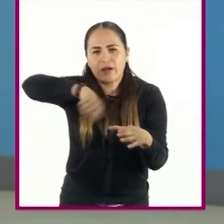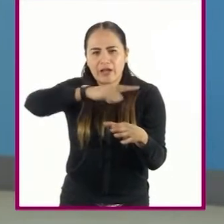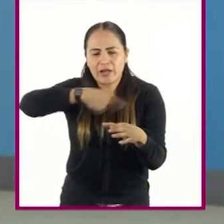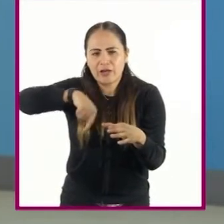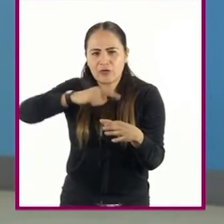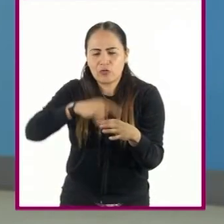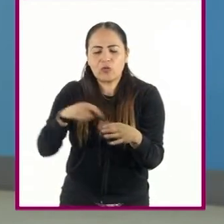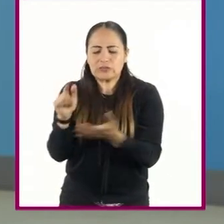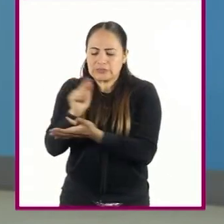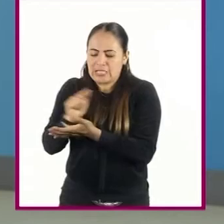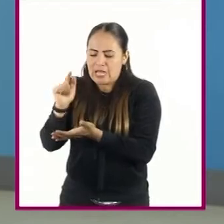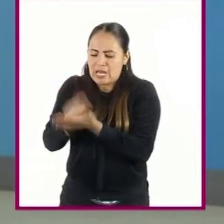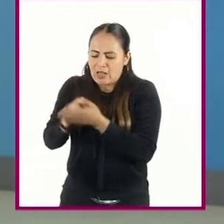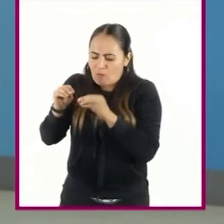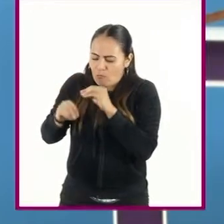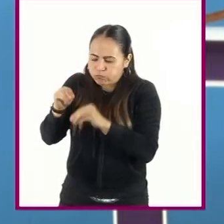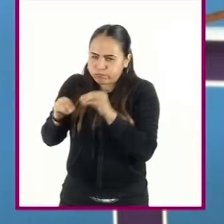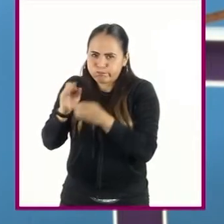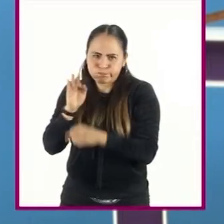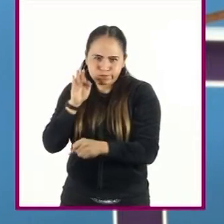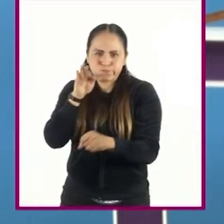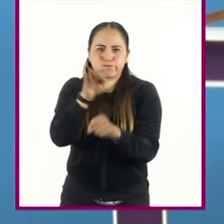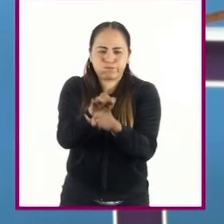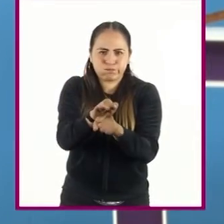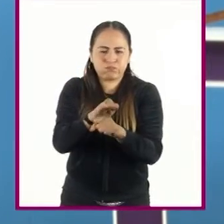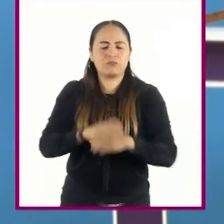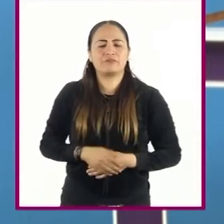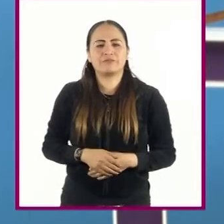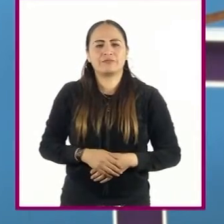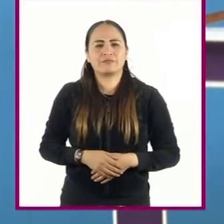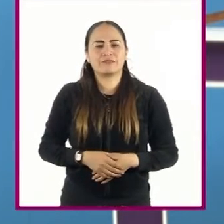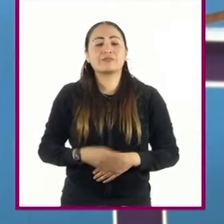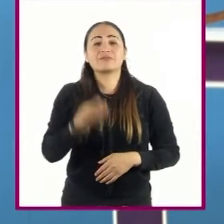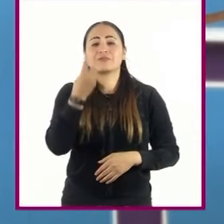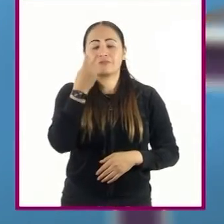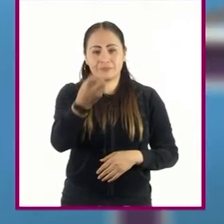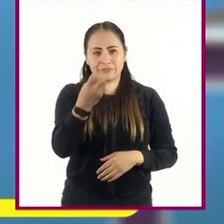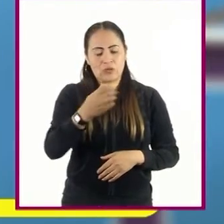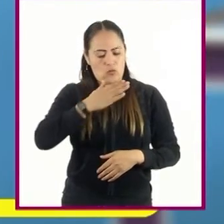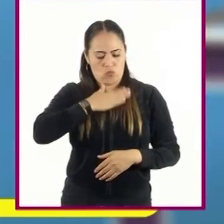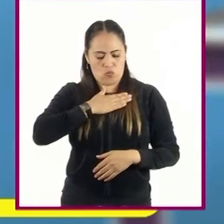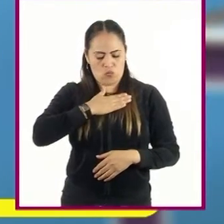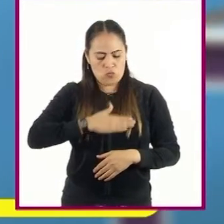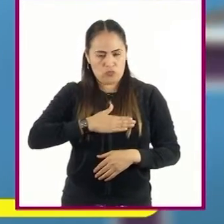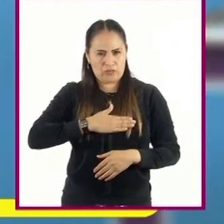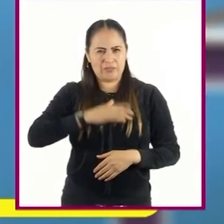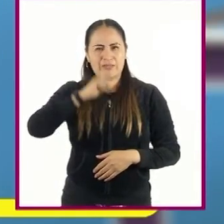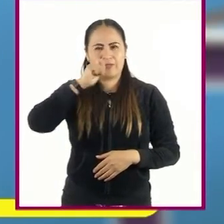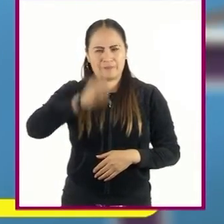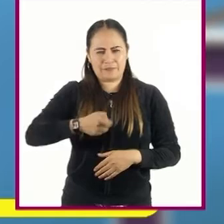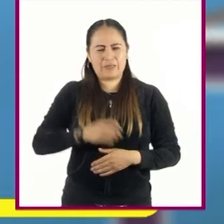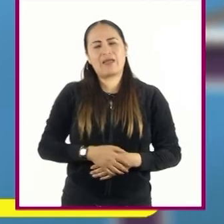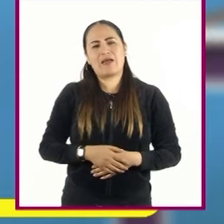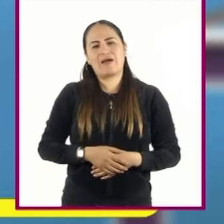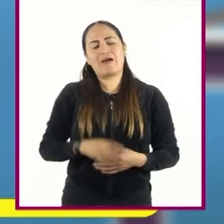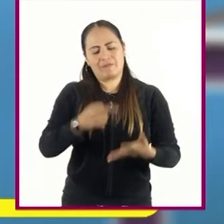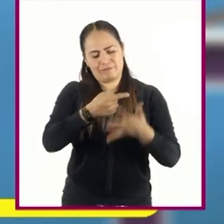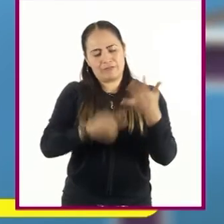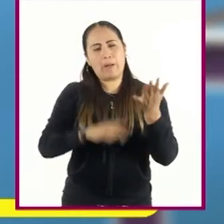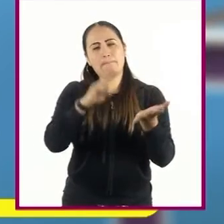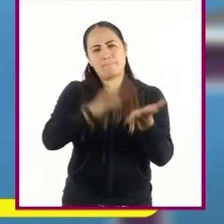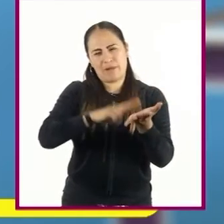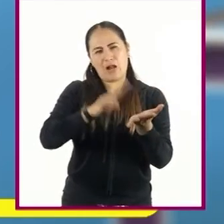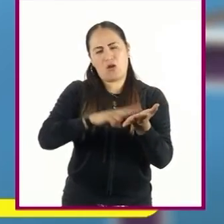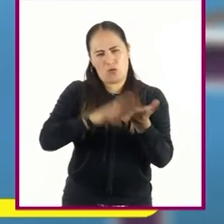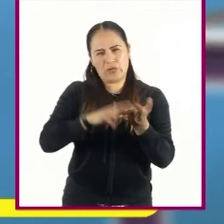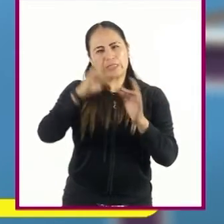que conforman una sociedad. Por ello, se dice que la justicia está cimentada en valores como el